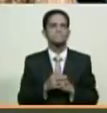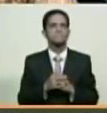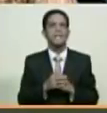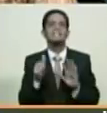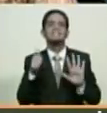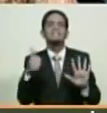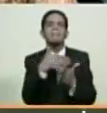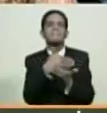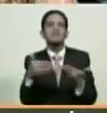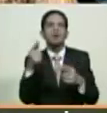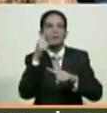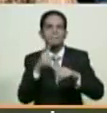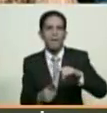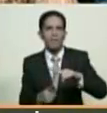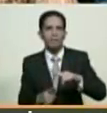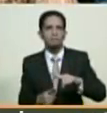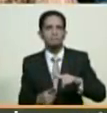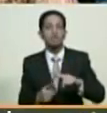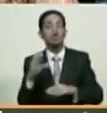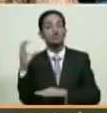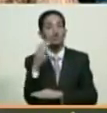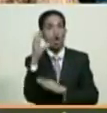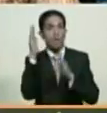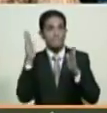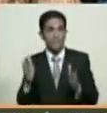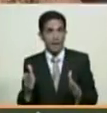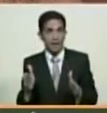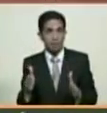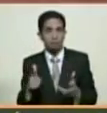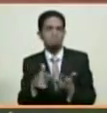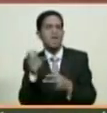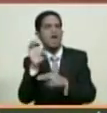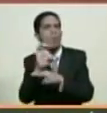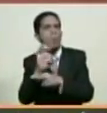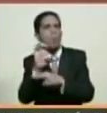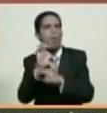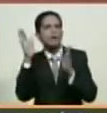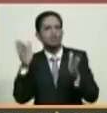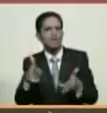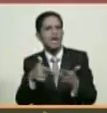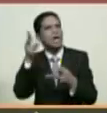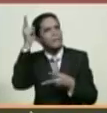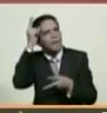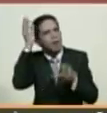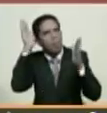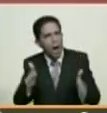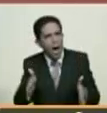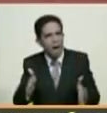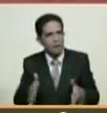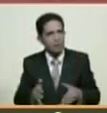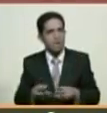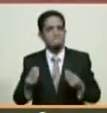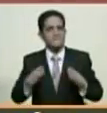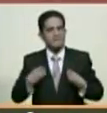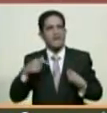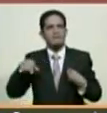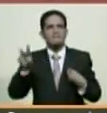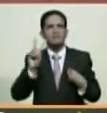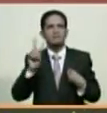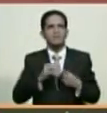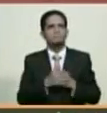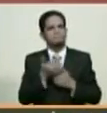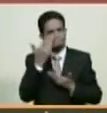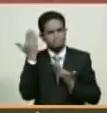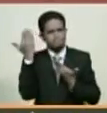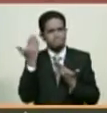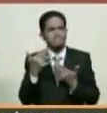6,5 millones de colombianos y colombianas, ecuatorianos y peruanos. Mirá algunos números,